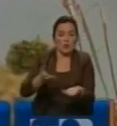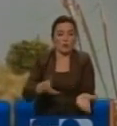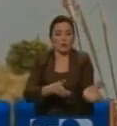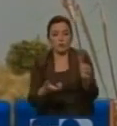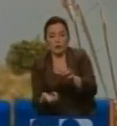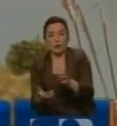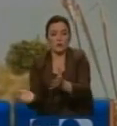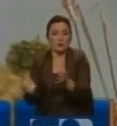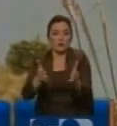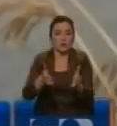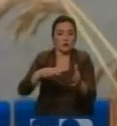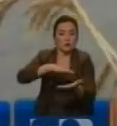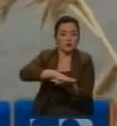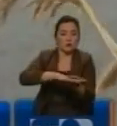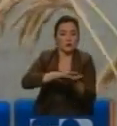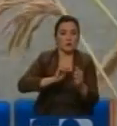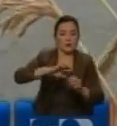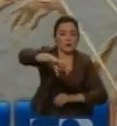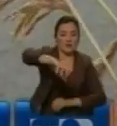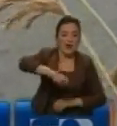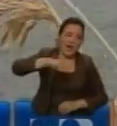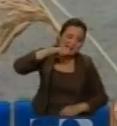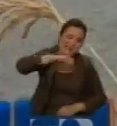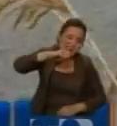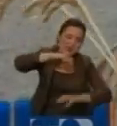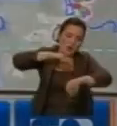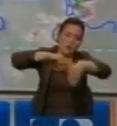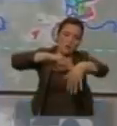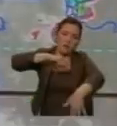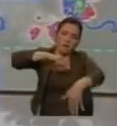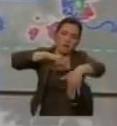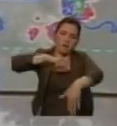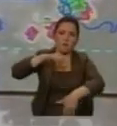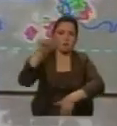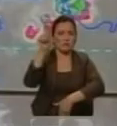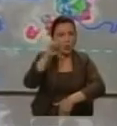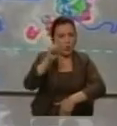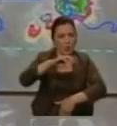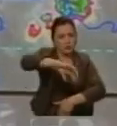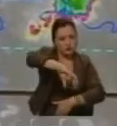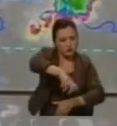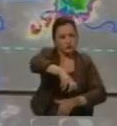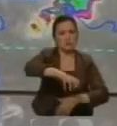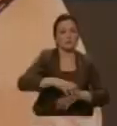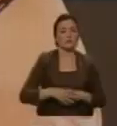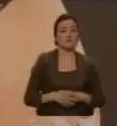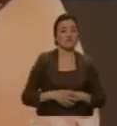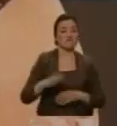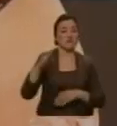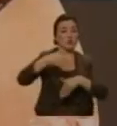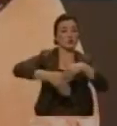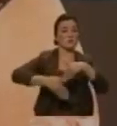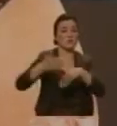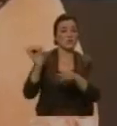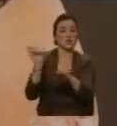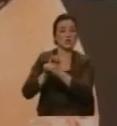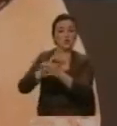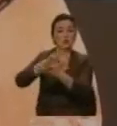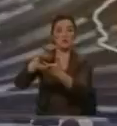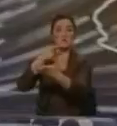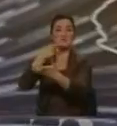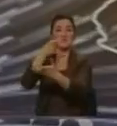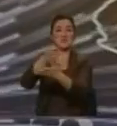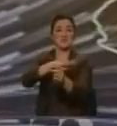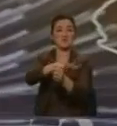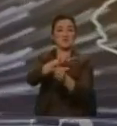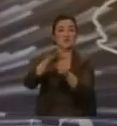mientras se afeita o se lava los dientes. La variabilidad climática que atraviesa la parte noroeste de Sudamérica se debe, según el INADMI, a la